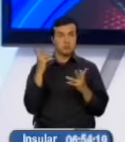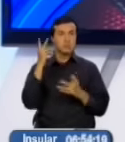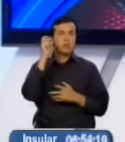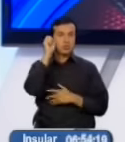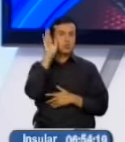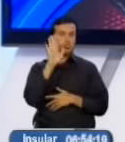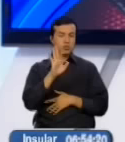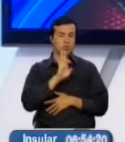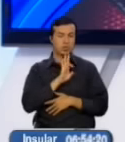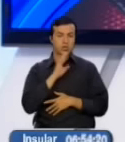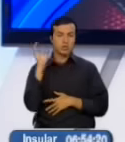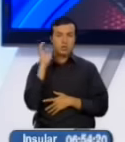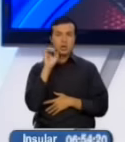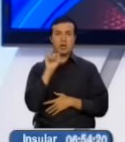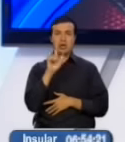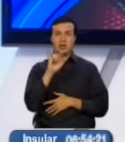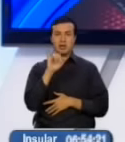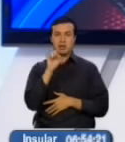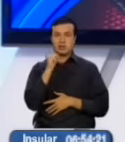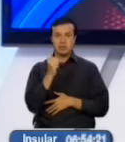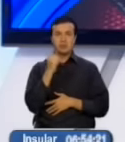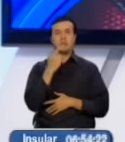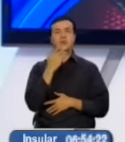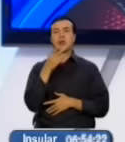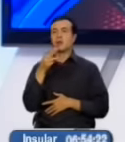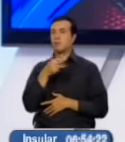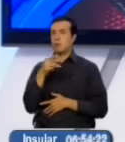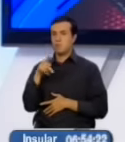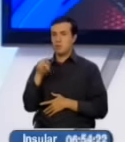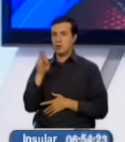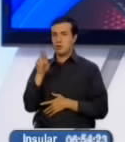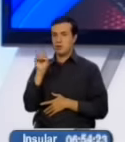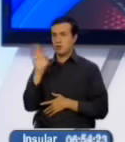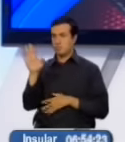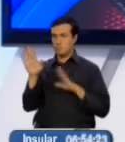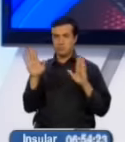de su técnico, el colombiano Alexis Mendoza. También habla por Emelec Pedro Quiñones.